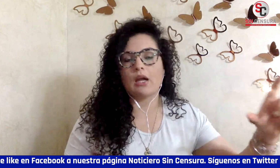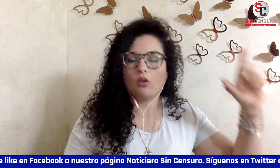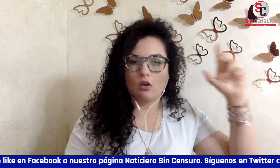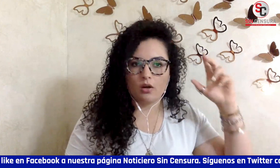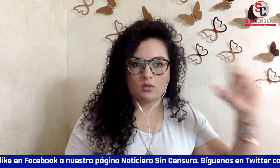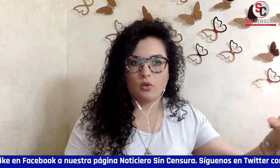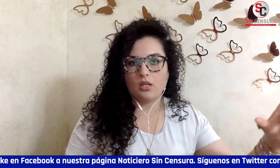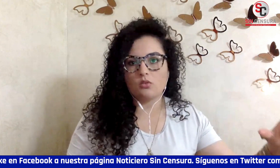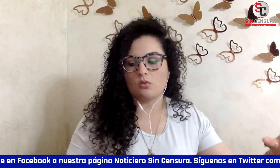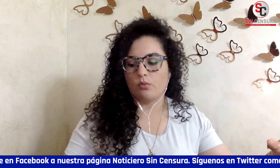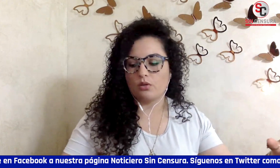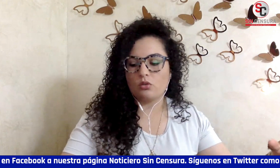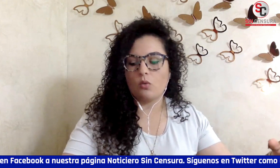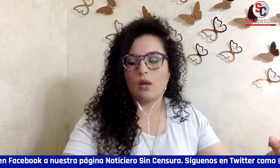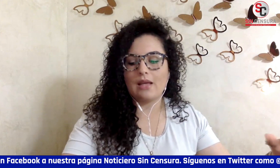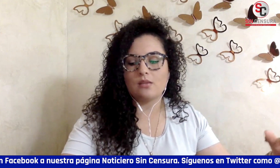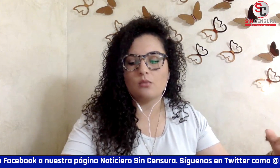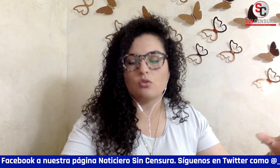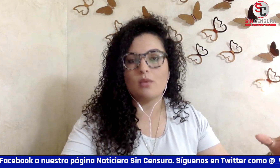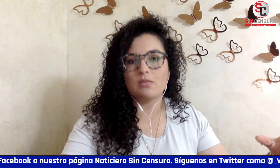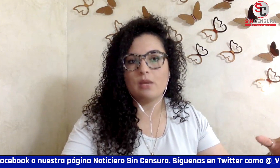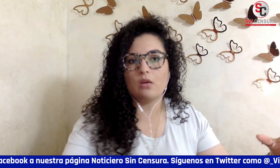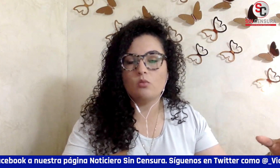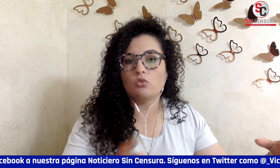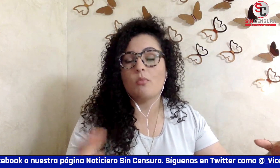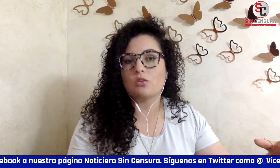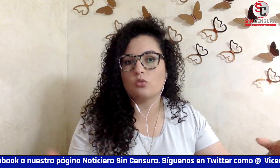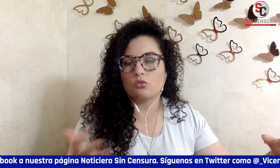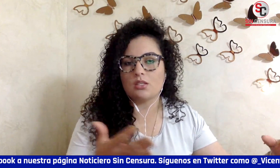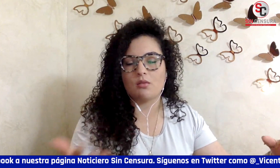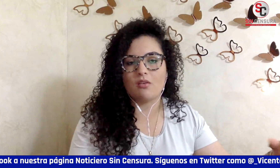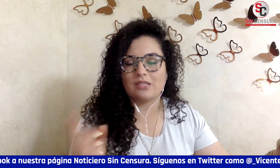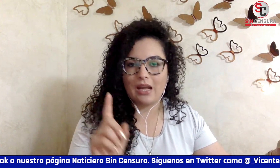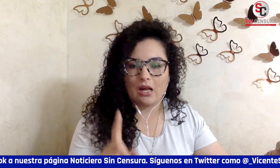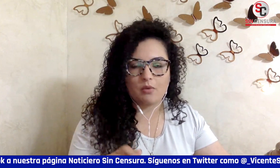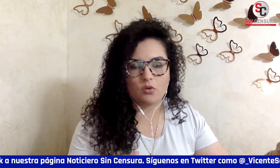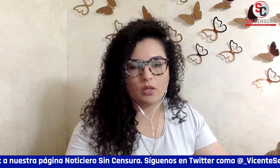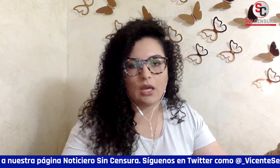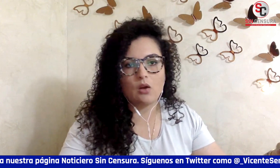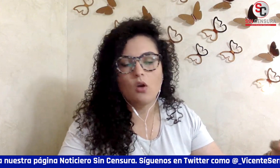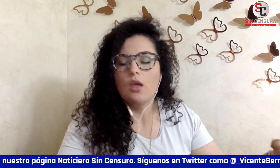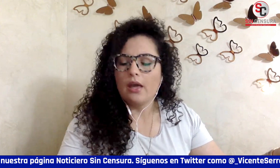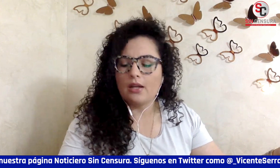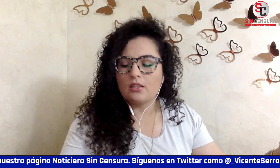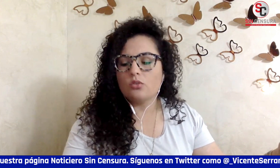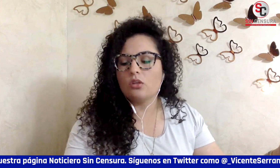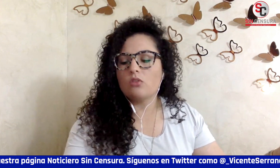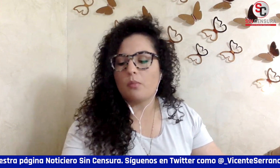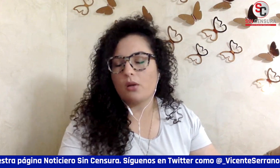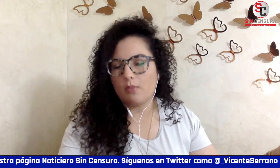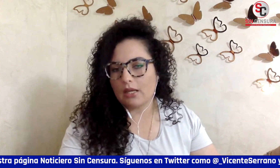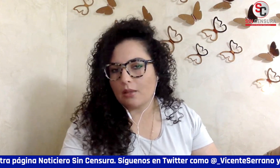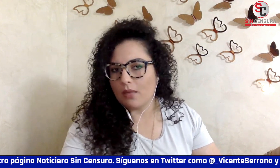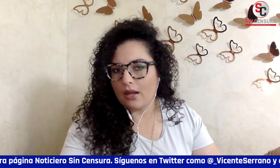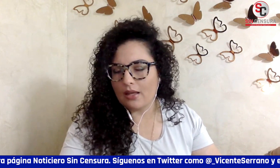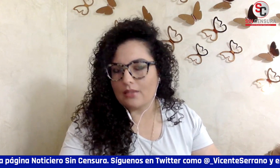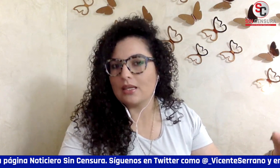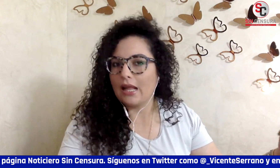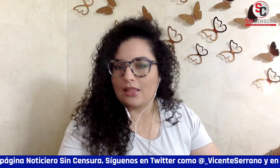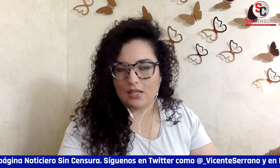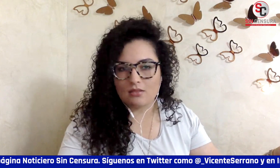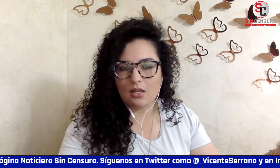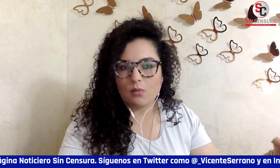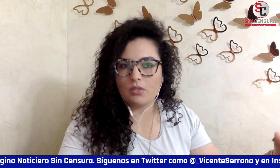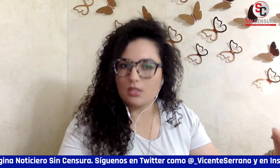tener que pagar lo que corresponde a esos impuestos, lo cual hace mucho más parejo y mucho más justo el sistema fiscal, al menos mexicano. En Estados Unidos la polémica también